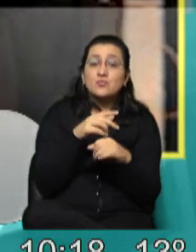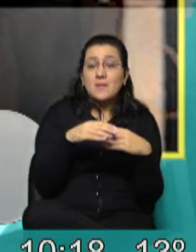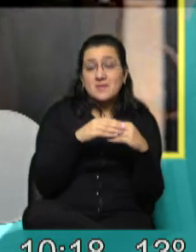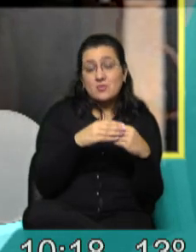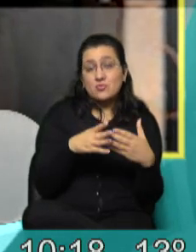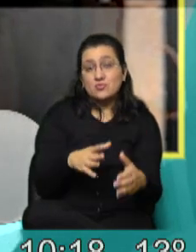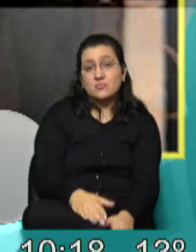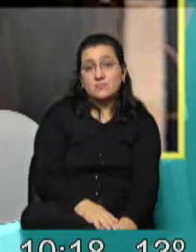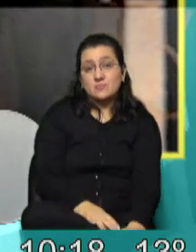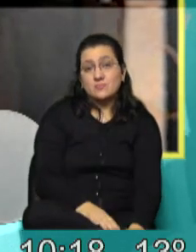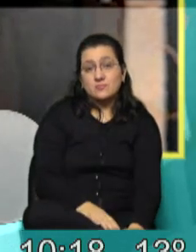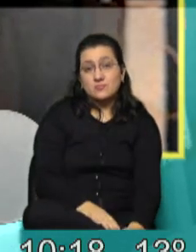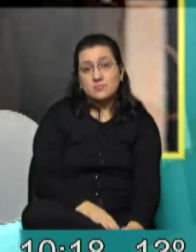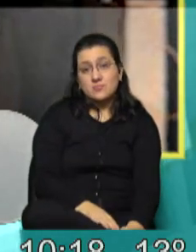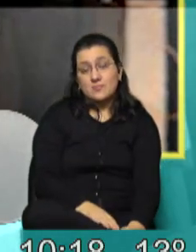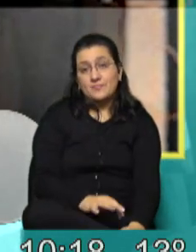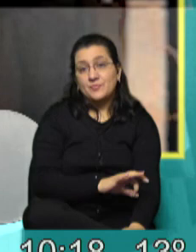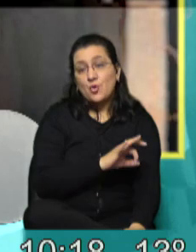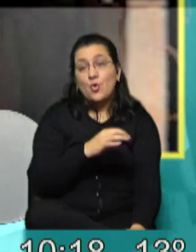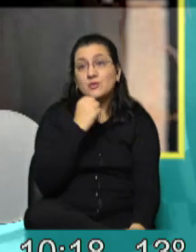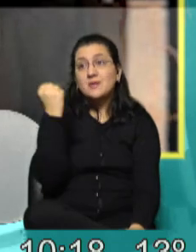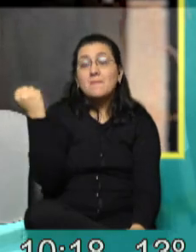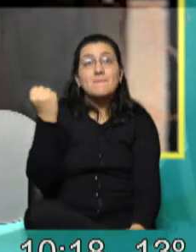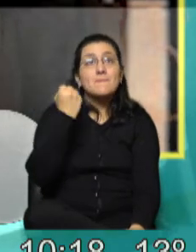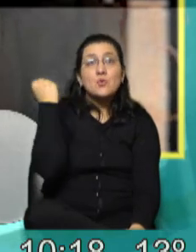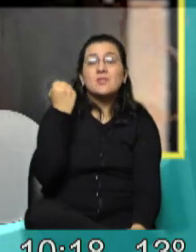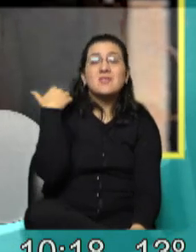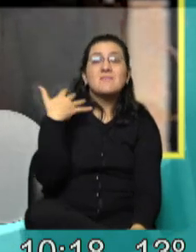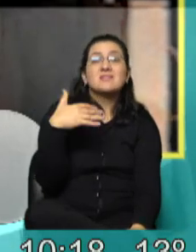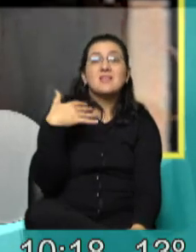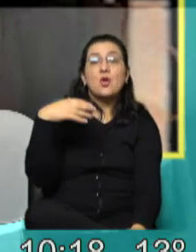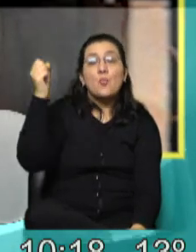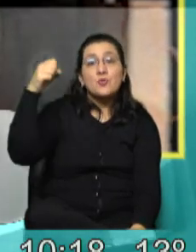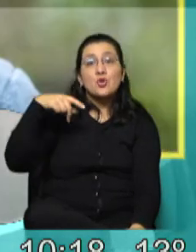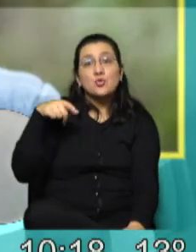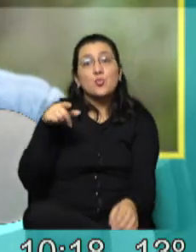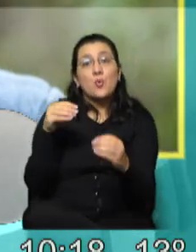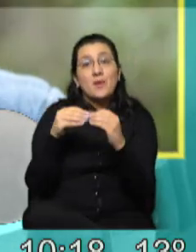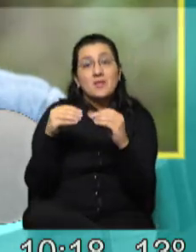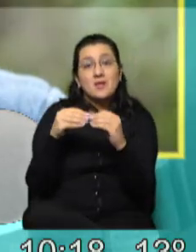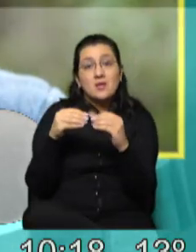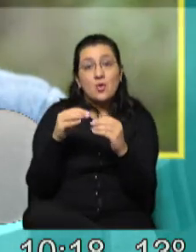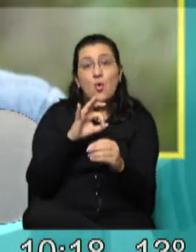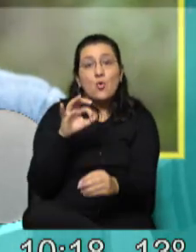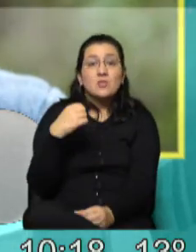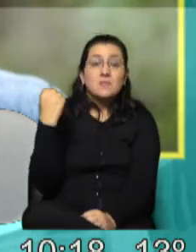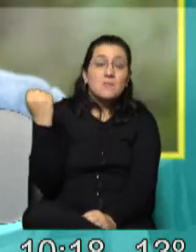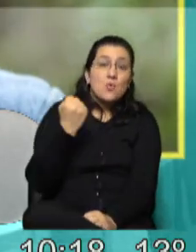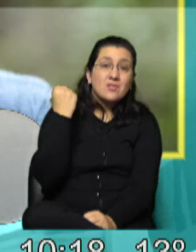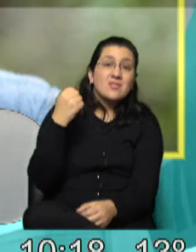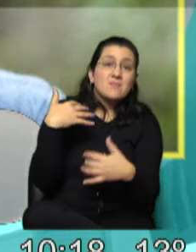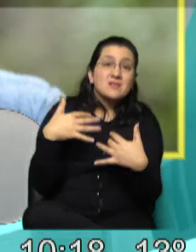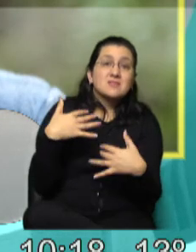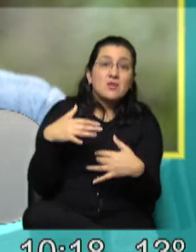¿no? O te importa mucho la opinión de tu colega, o te importa mucho, yo qué sé, un